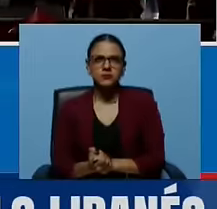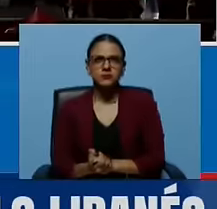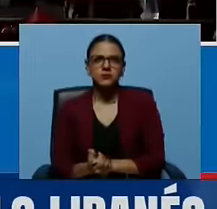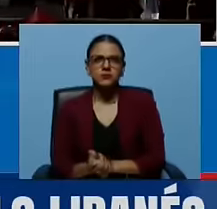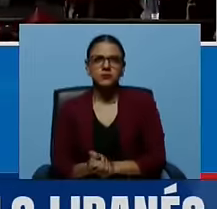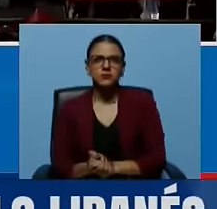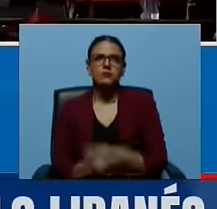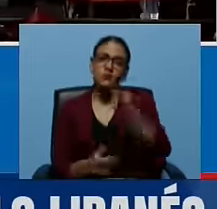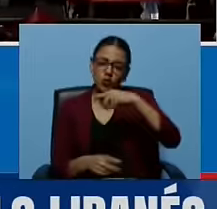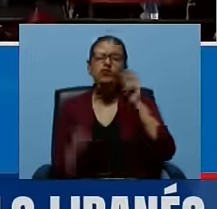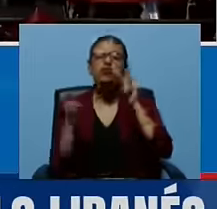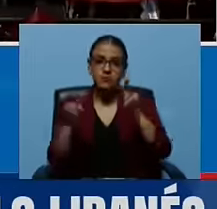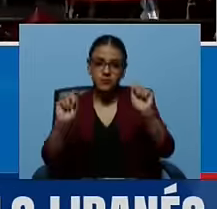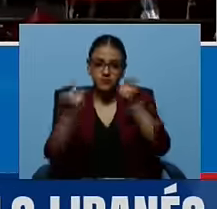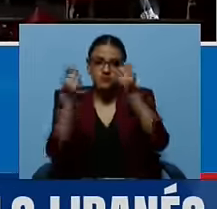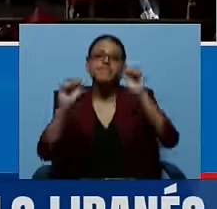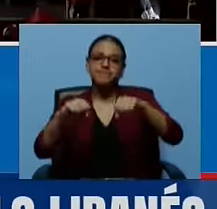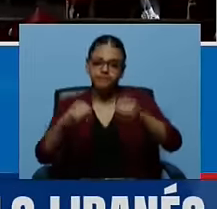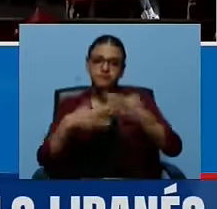Lo veremos.